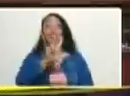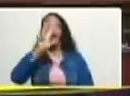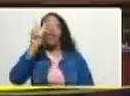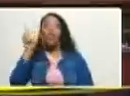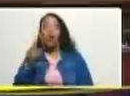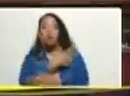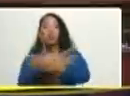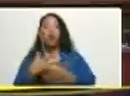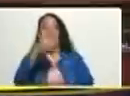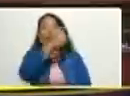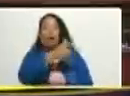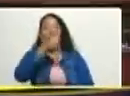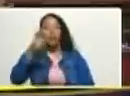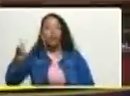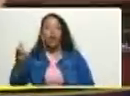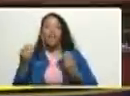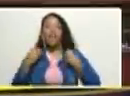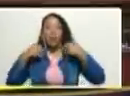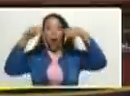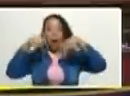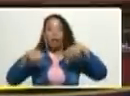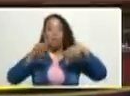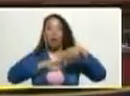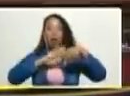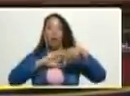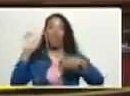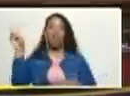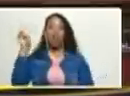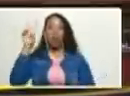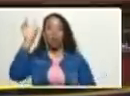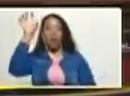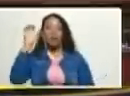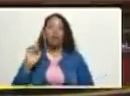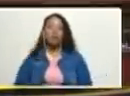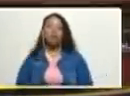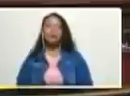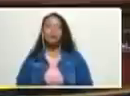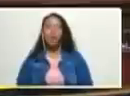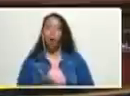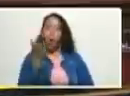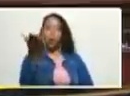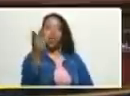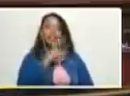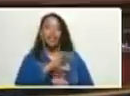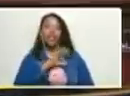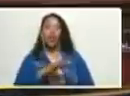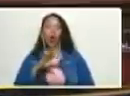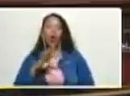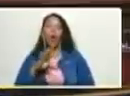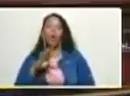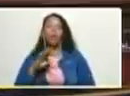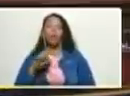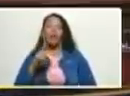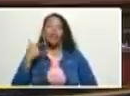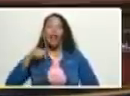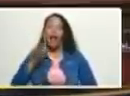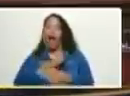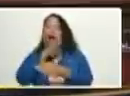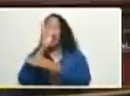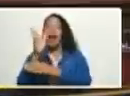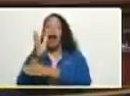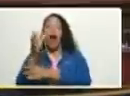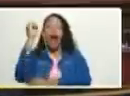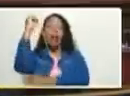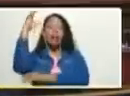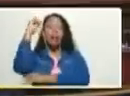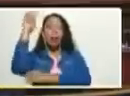de ciudadanos y ciudadanas que vivimos en nuestro país? Usted, señor Brian Nichols, tendría que ir al Palacio